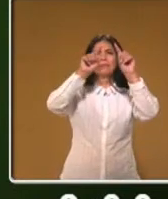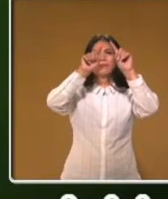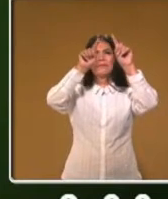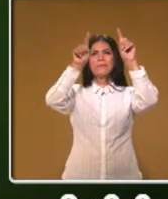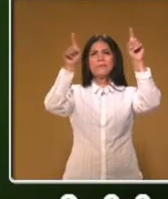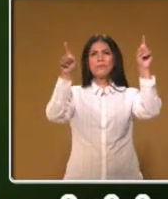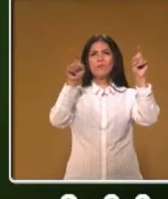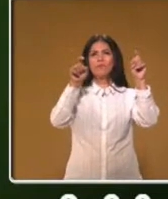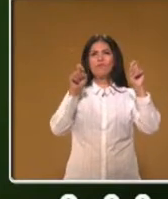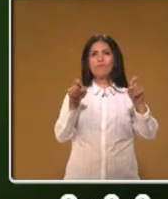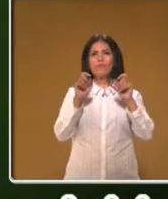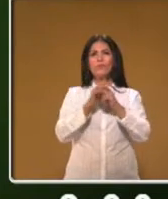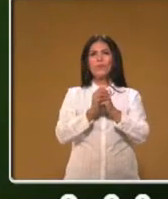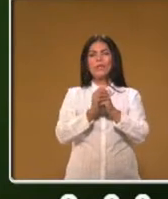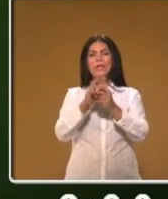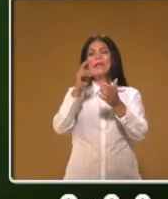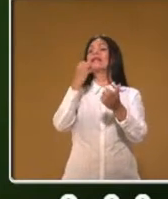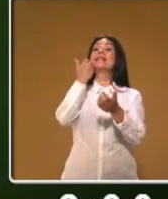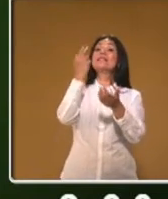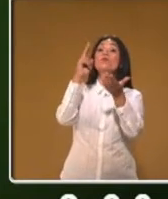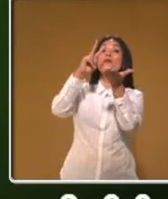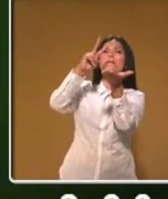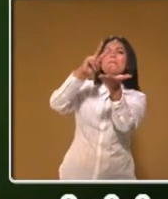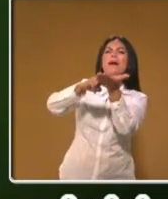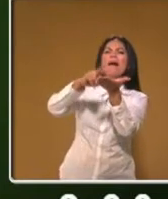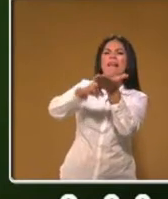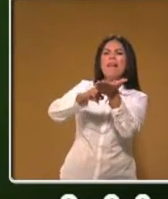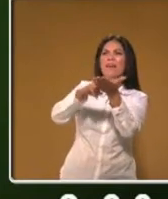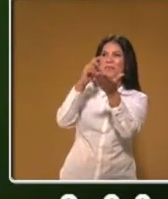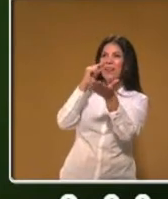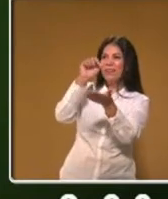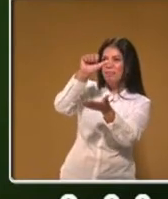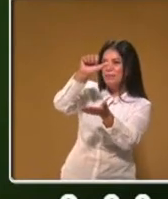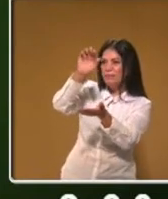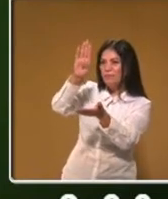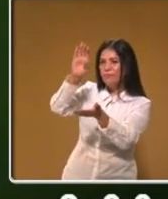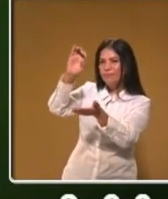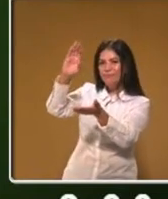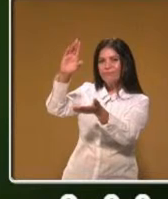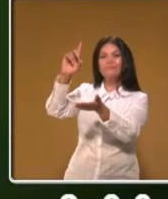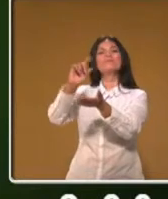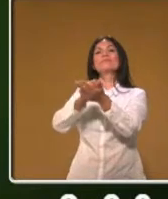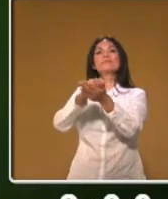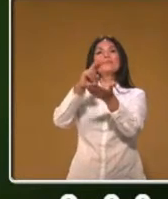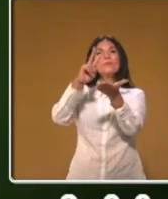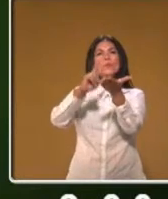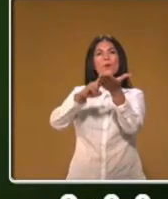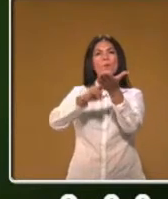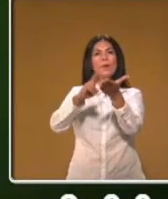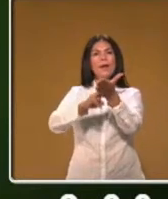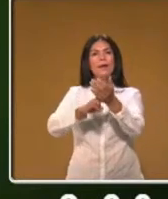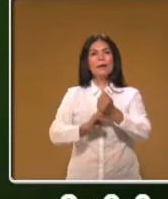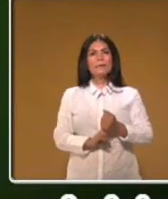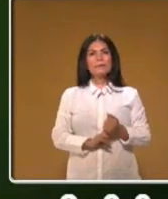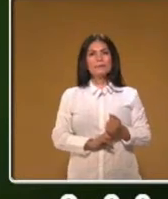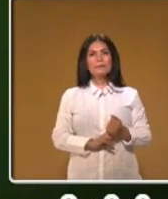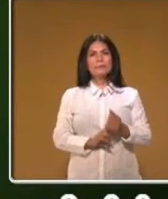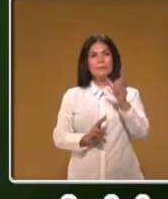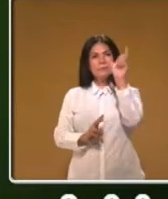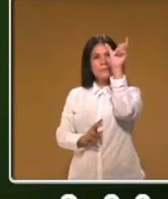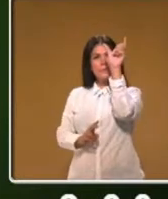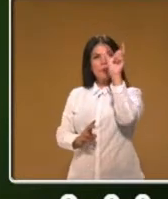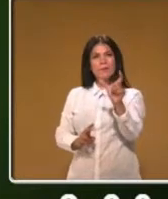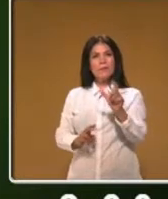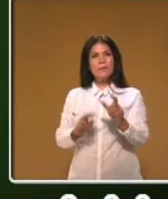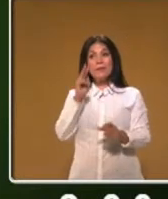este método, necesitamos hacer una multiplicación en la ecuación de arriba, pero también en la de abajo. ¿Cuál